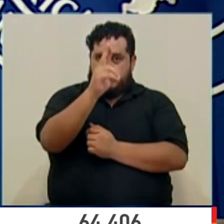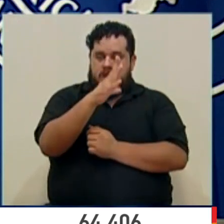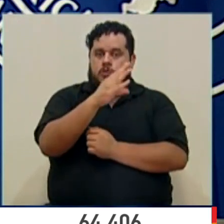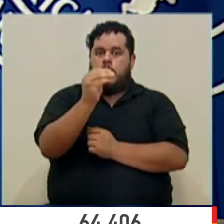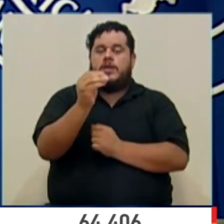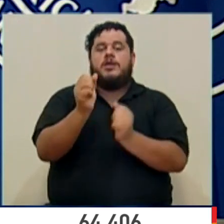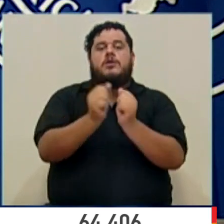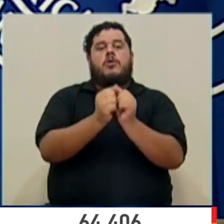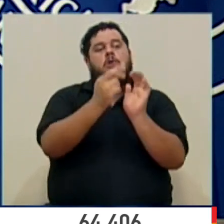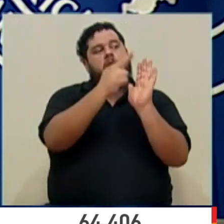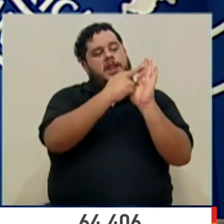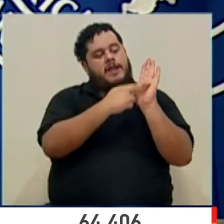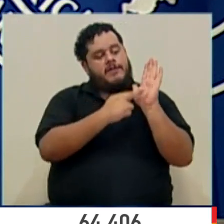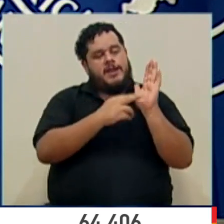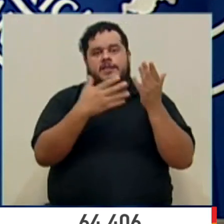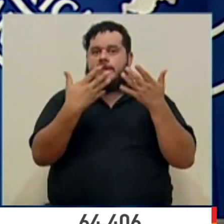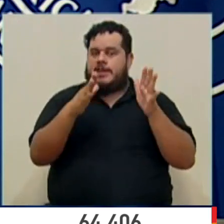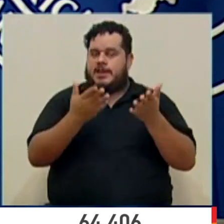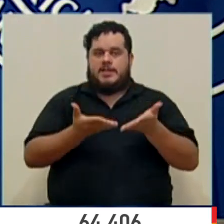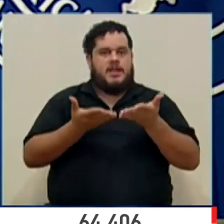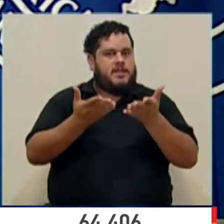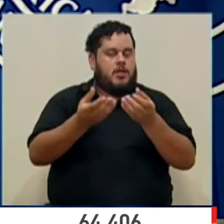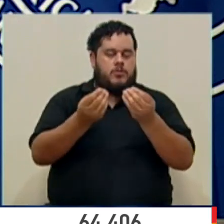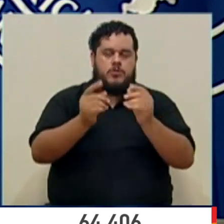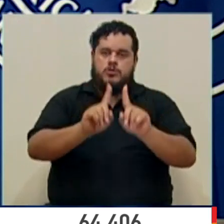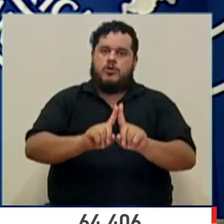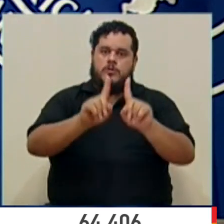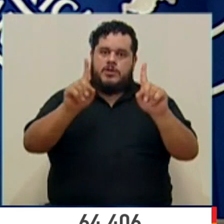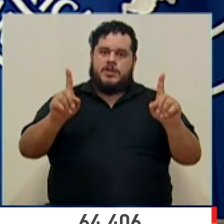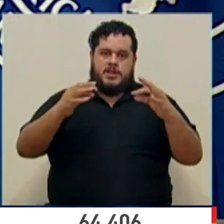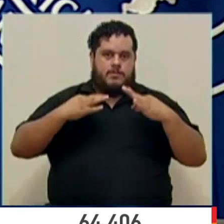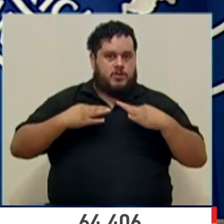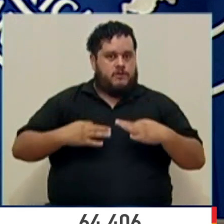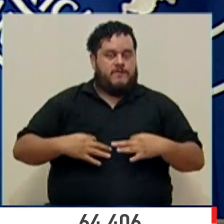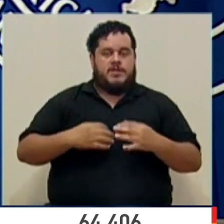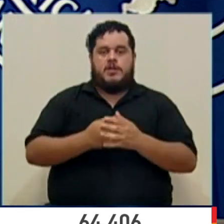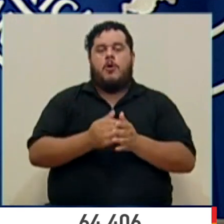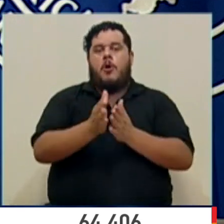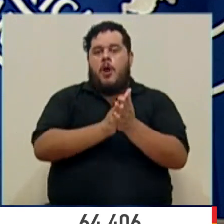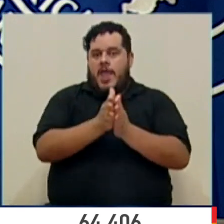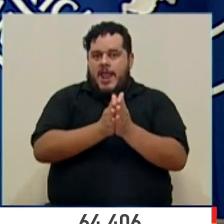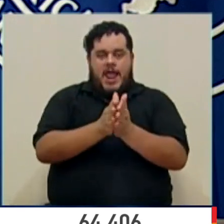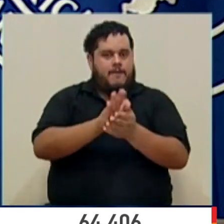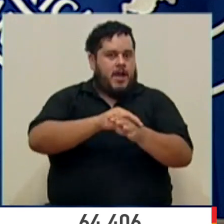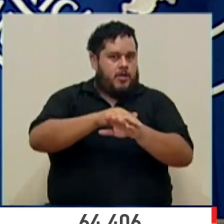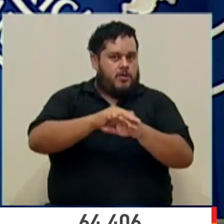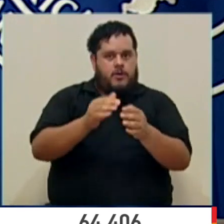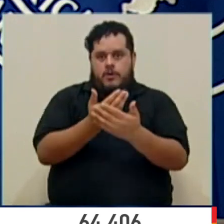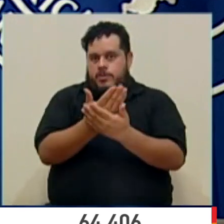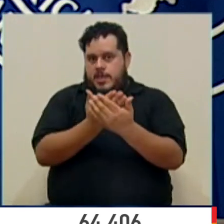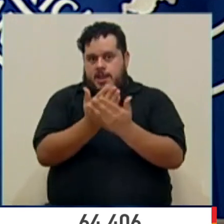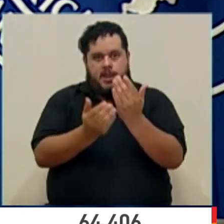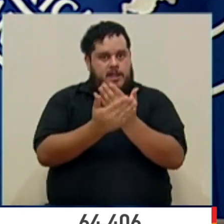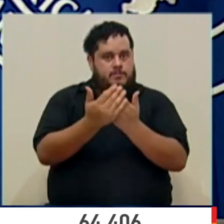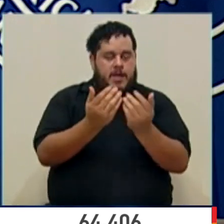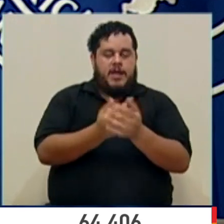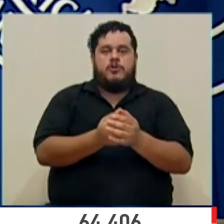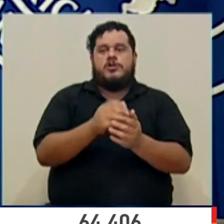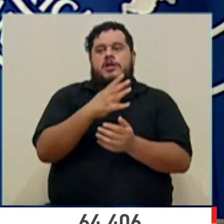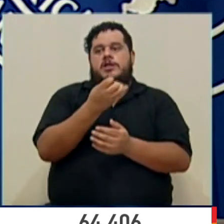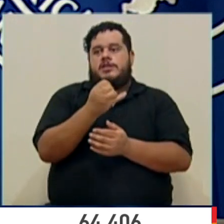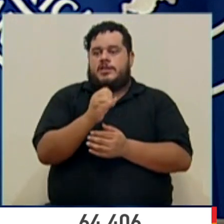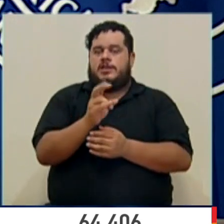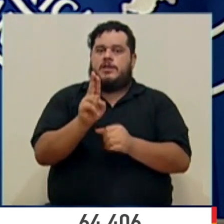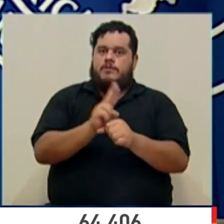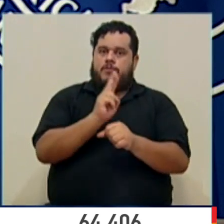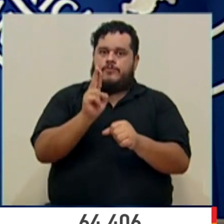los lineamientos que ya se han dado muchísimo, como el distanciamiento físico, el lavado de manos, eventualmente si van a utilizar, por